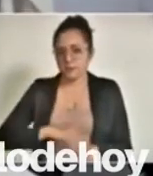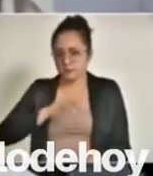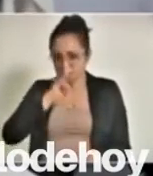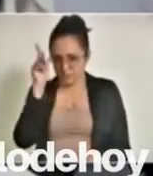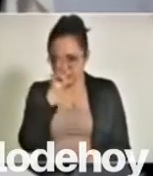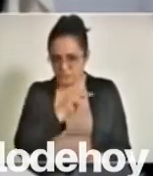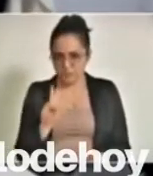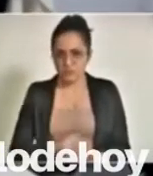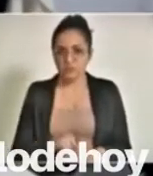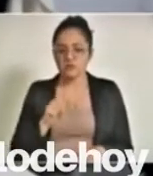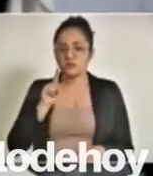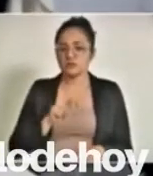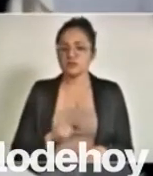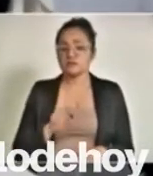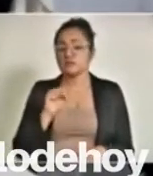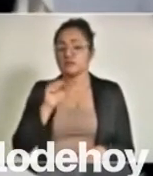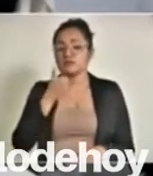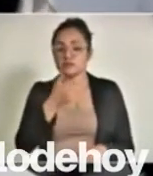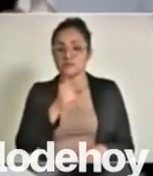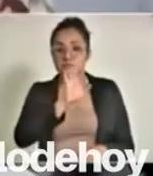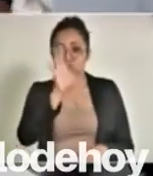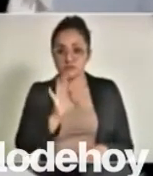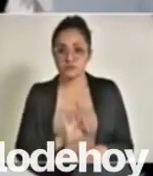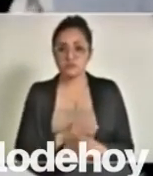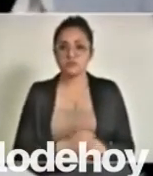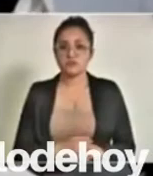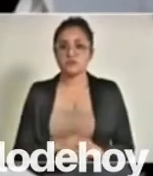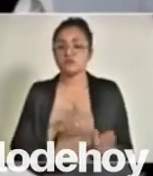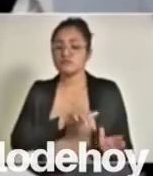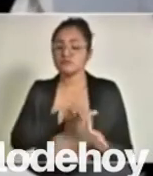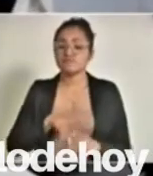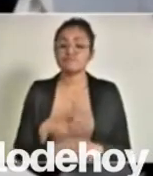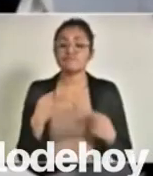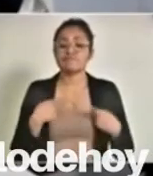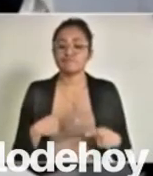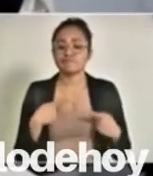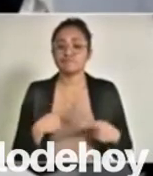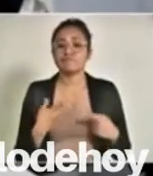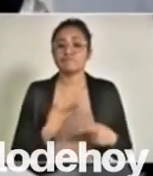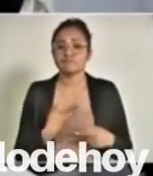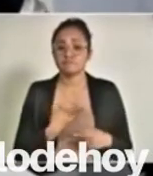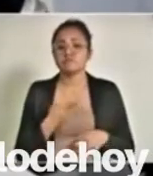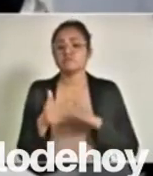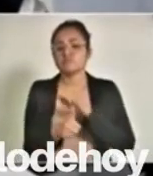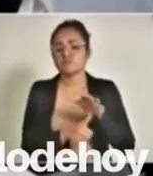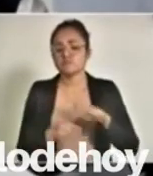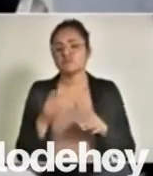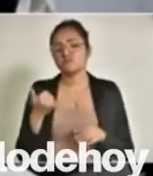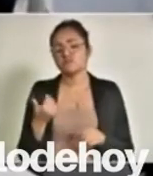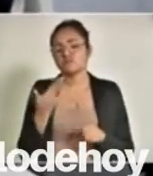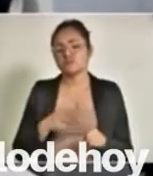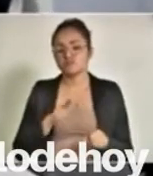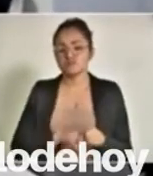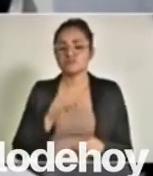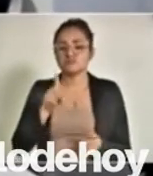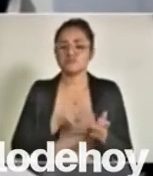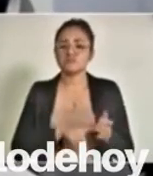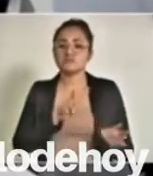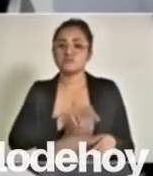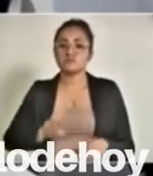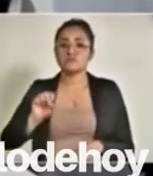incidencia con 66%. Tenemos casos activos, incluyendo ambulatorios y hospitalizados,